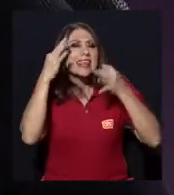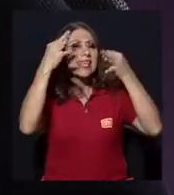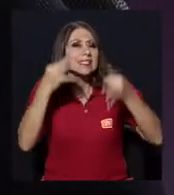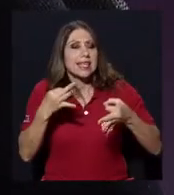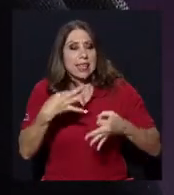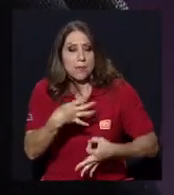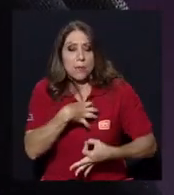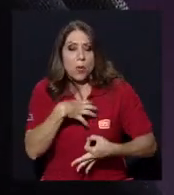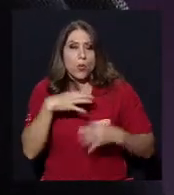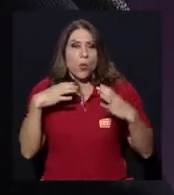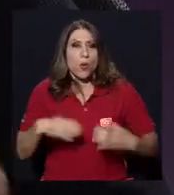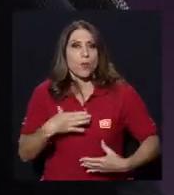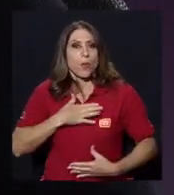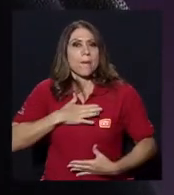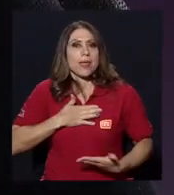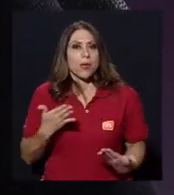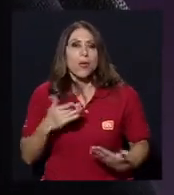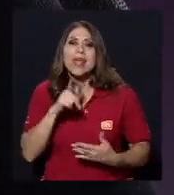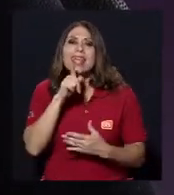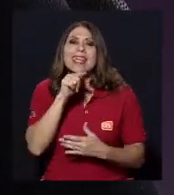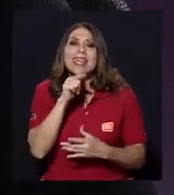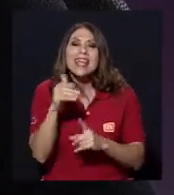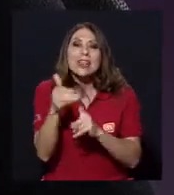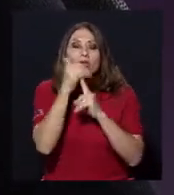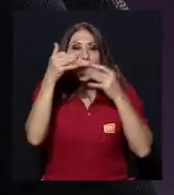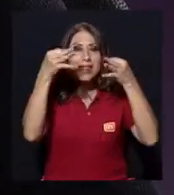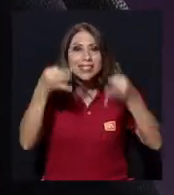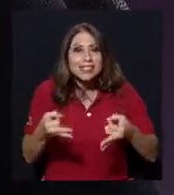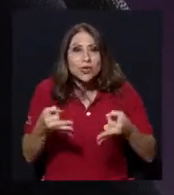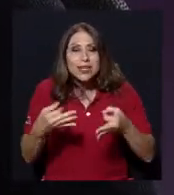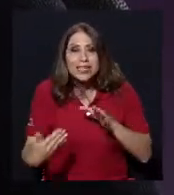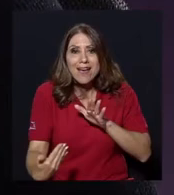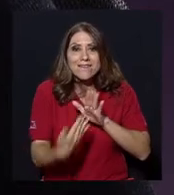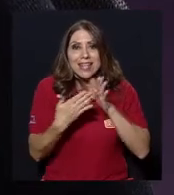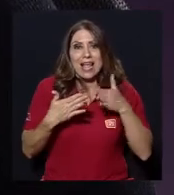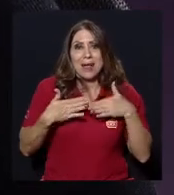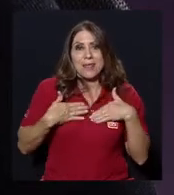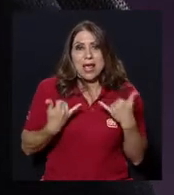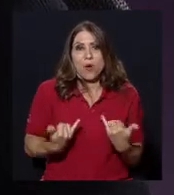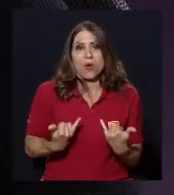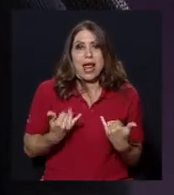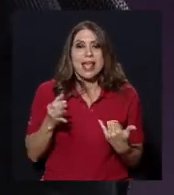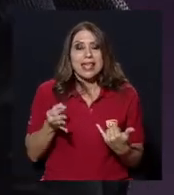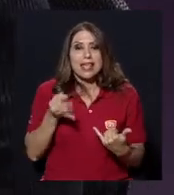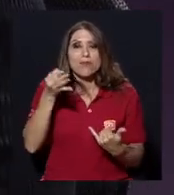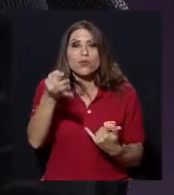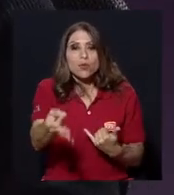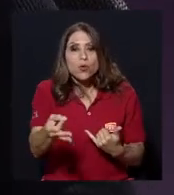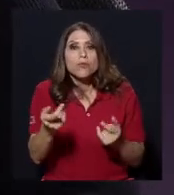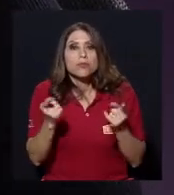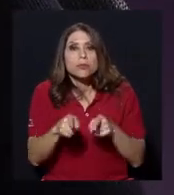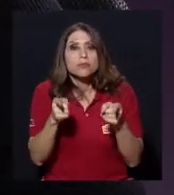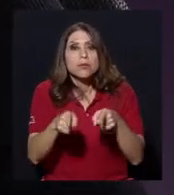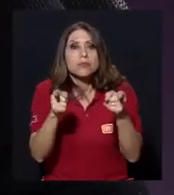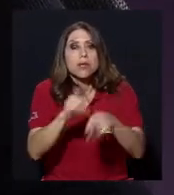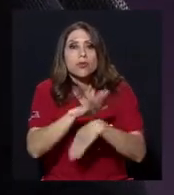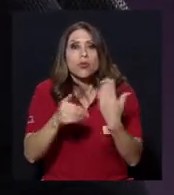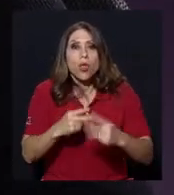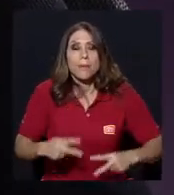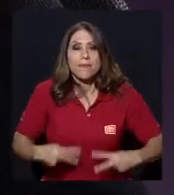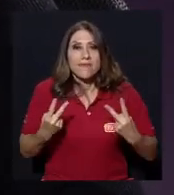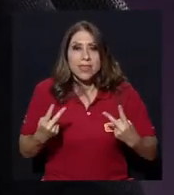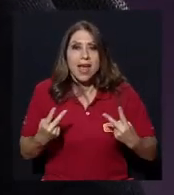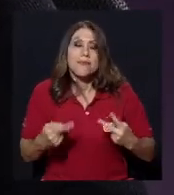que me afectan a mí ahora y en el futuro, que tendrán consecuencias para el resto de mi vida. Y yo creo que ese es el terreno